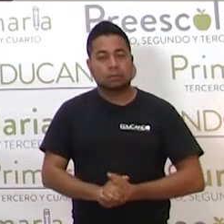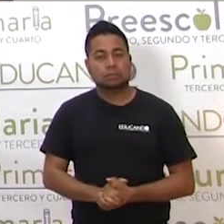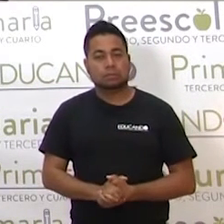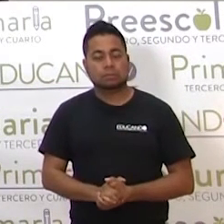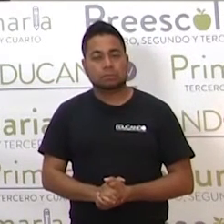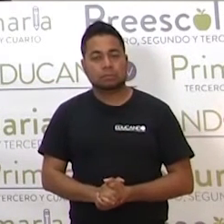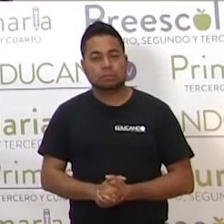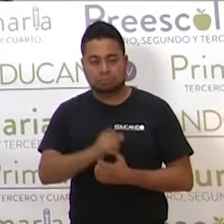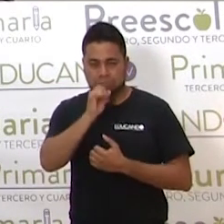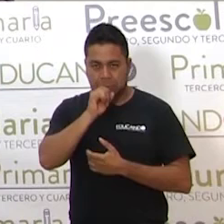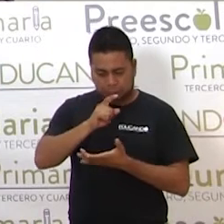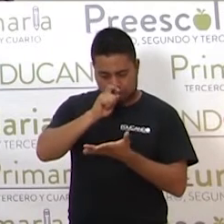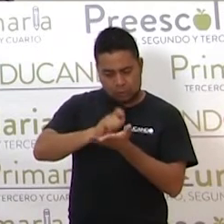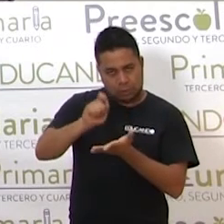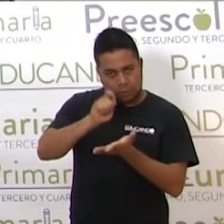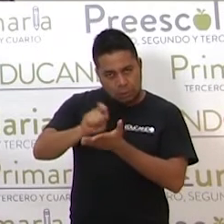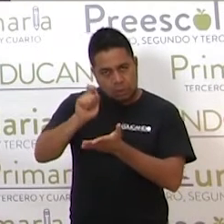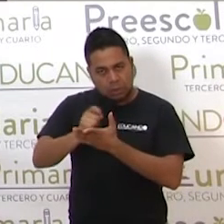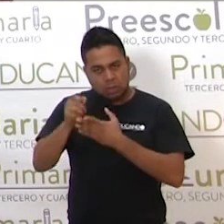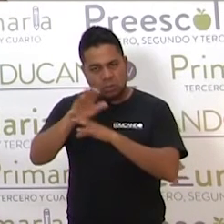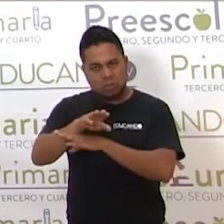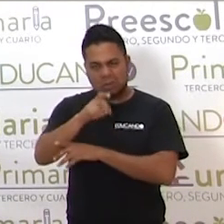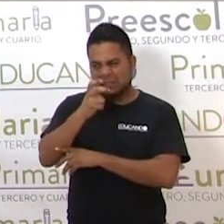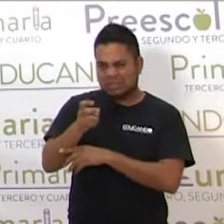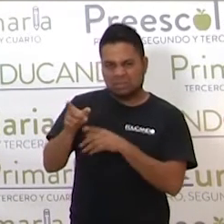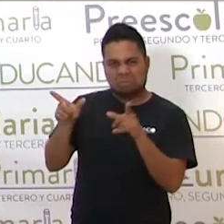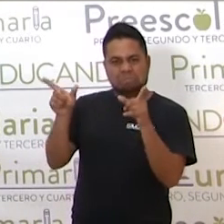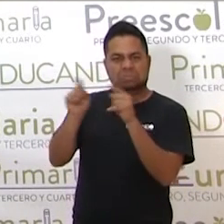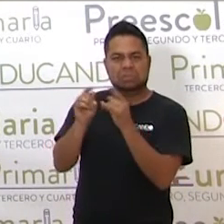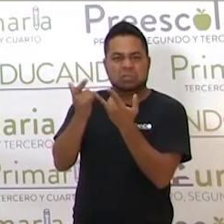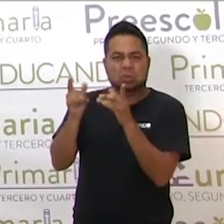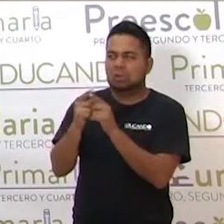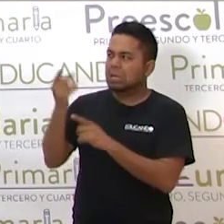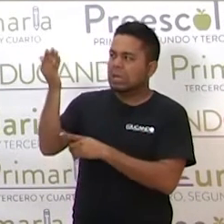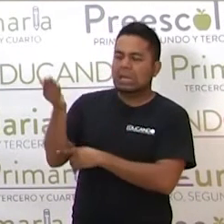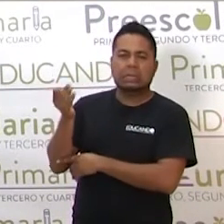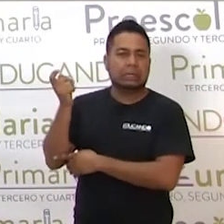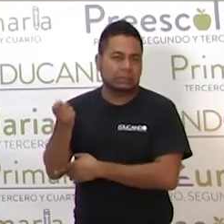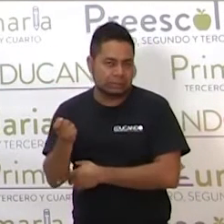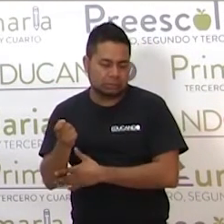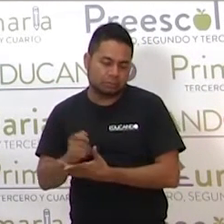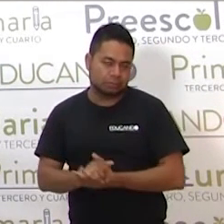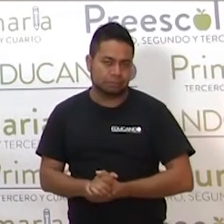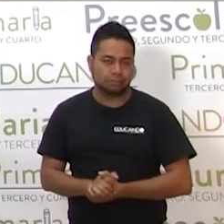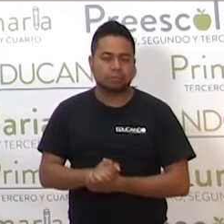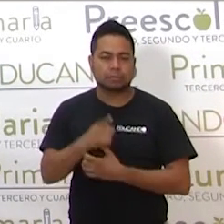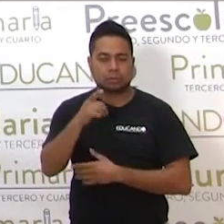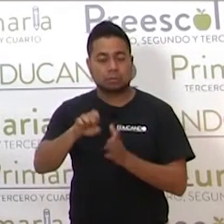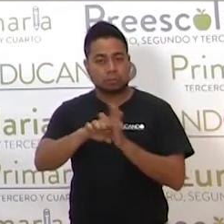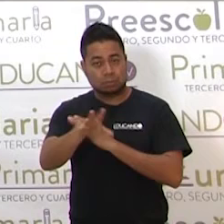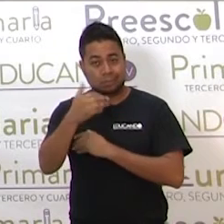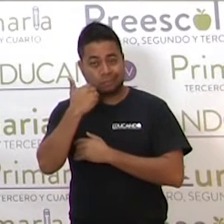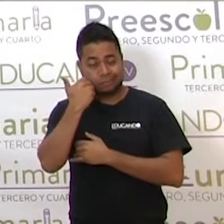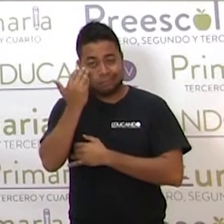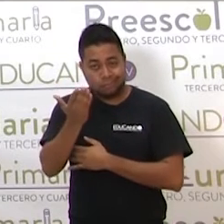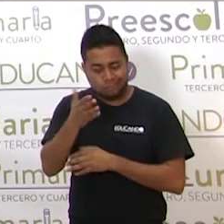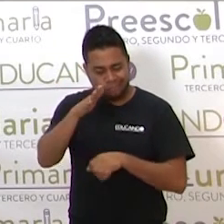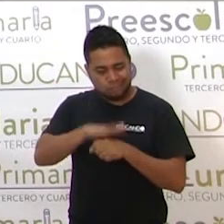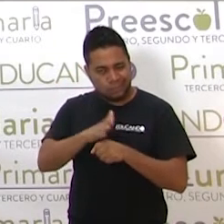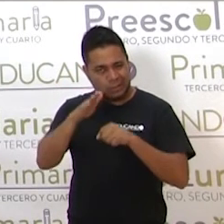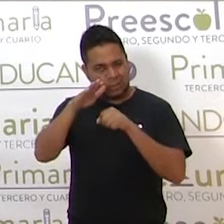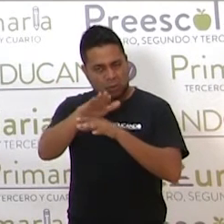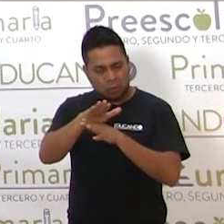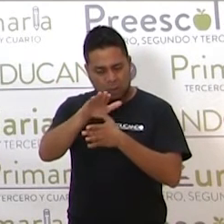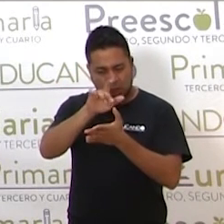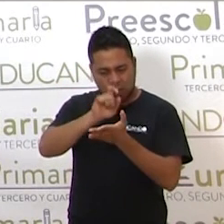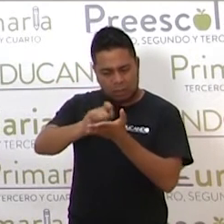escribiendo ensayos acerca de este microrrelato que ahora se le llama así. En fin, que si ustedes quieren indagar más acerca del escritor